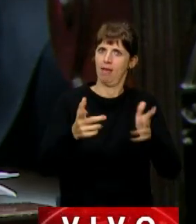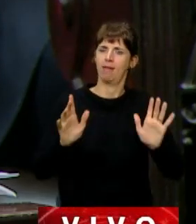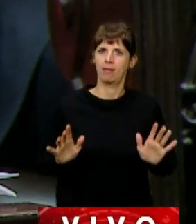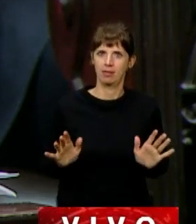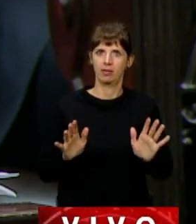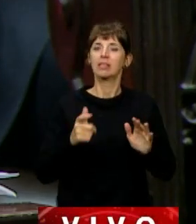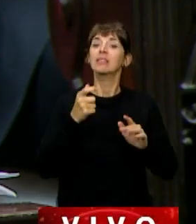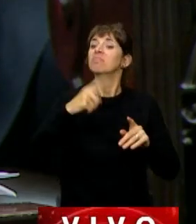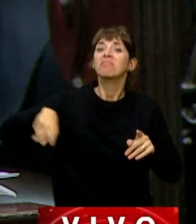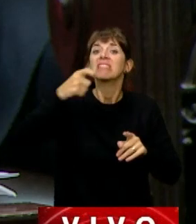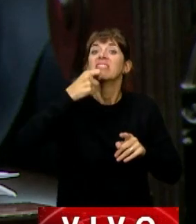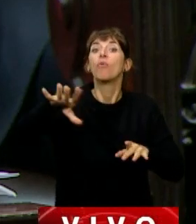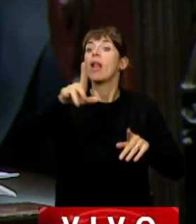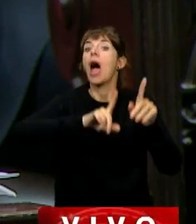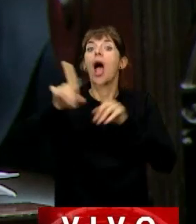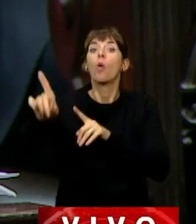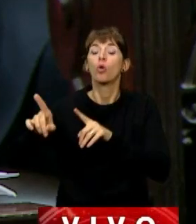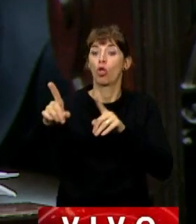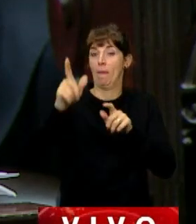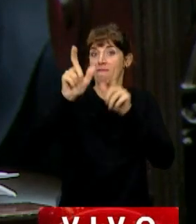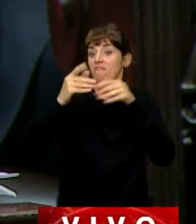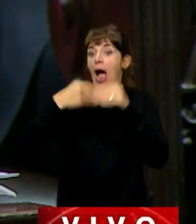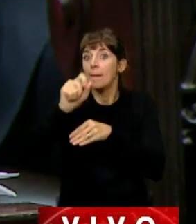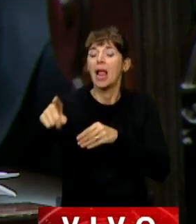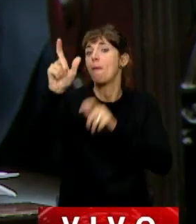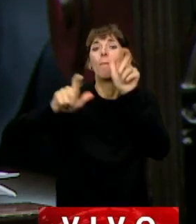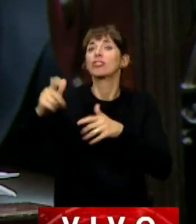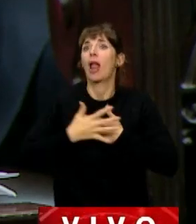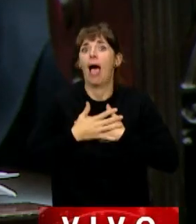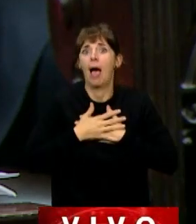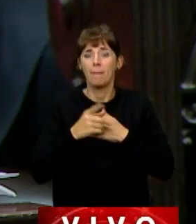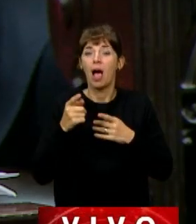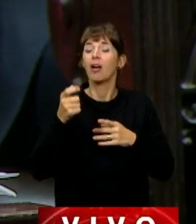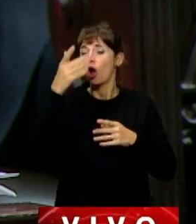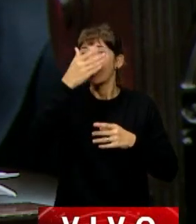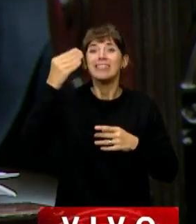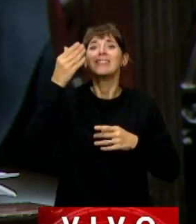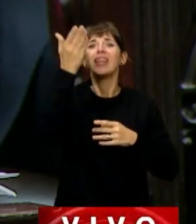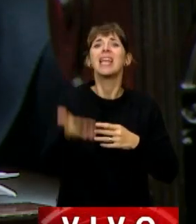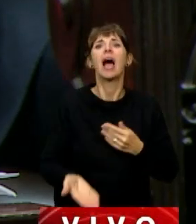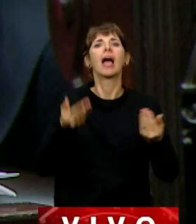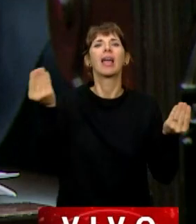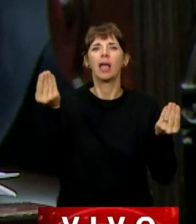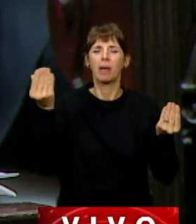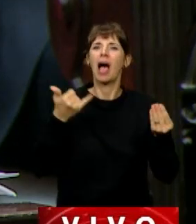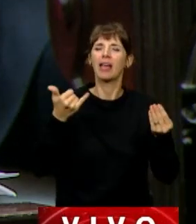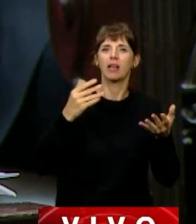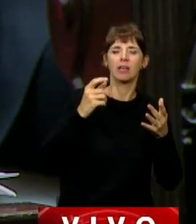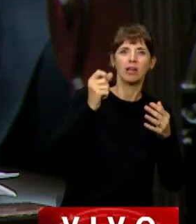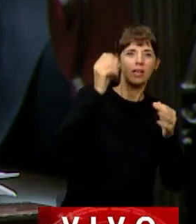de los seres que ustedes siguen o quieren. Con Cristina se mezcla la idea y el